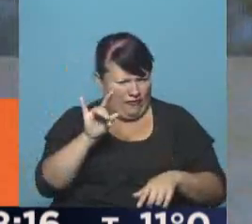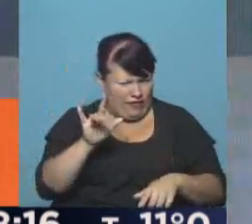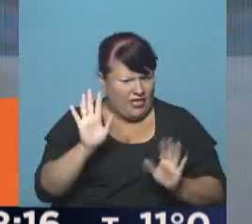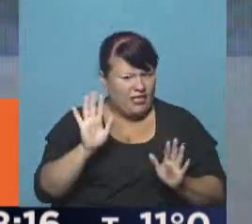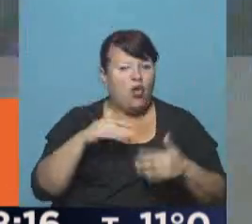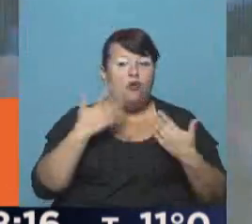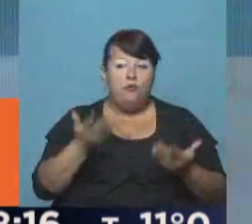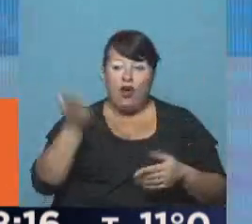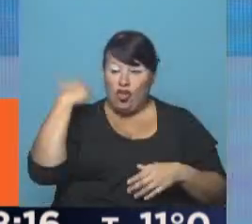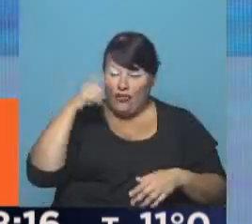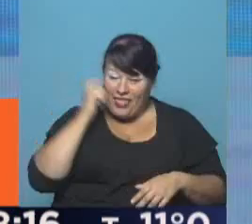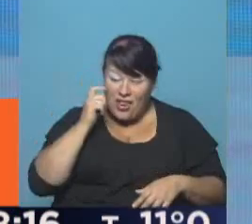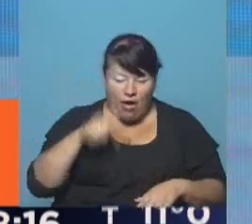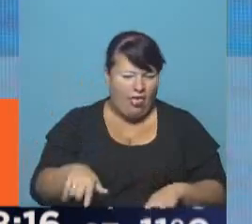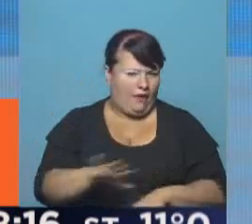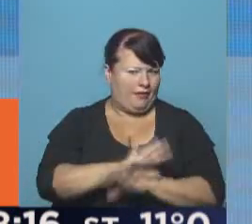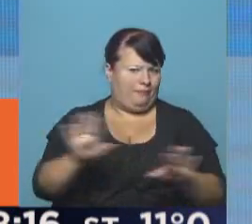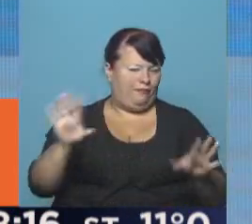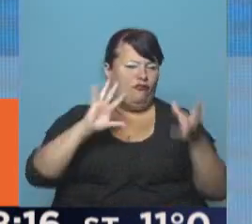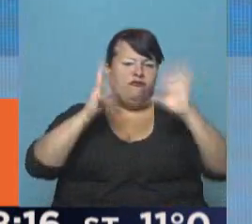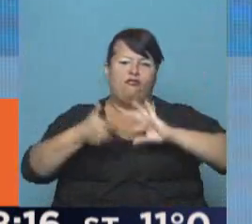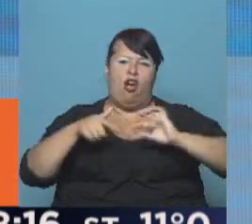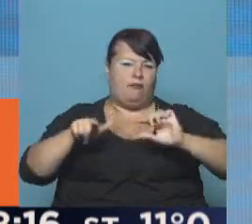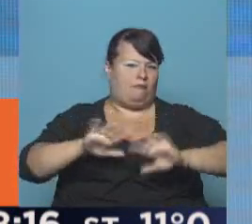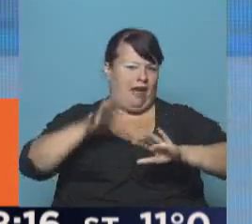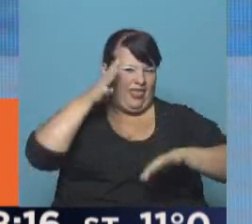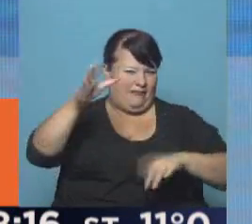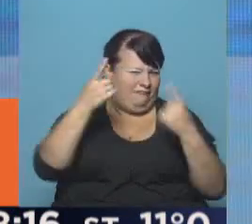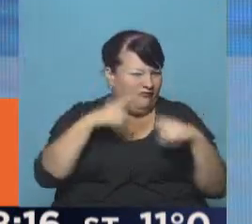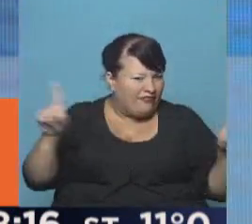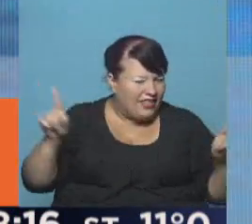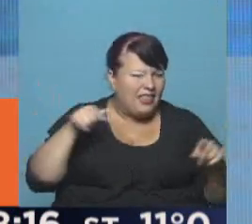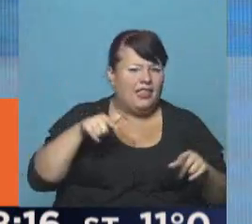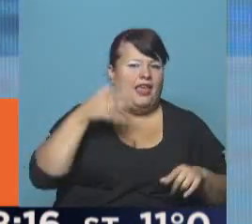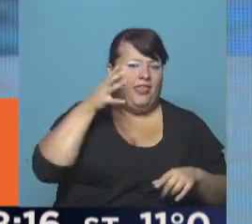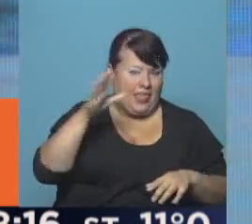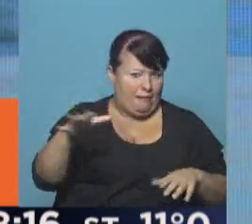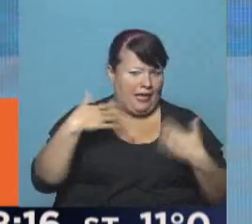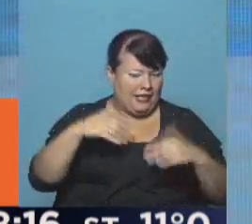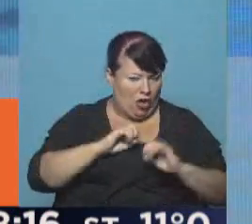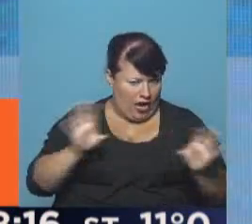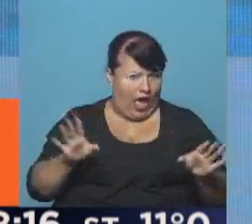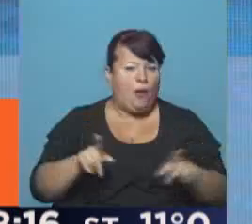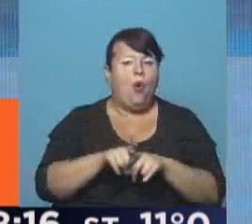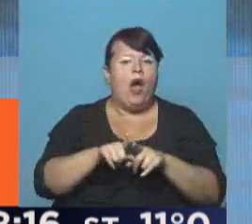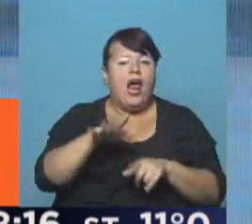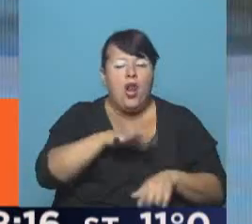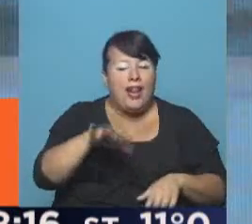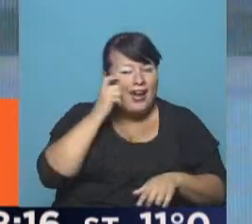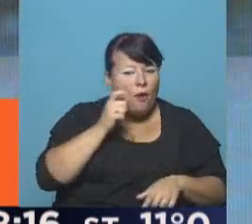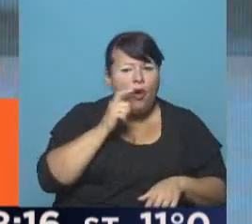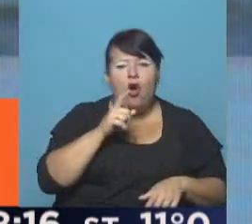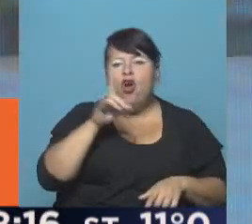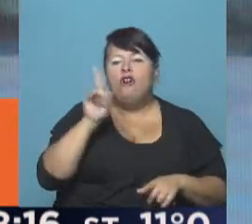lo tanto lo sucedido en comodoro es un evento de características extraordinarias de una elevadísima recurrencia como durán una localidad que no